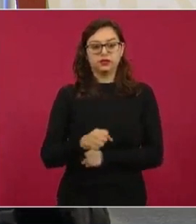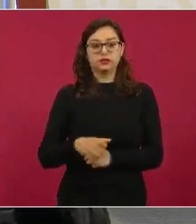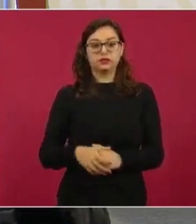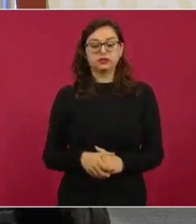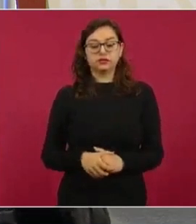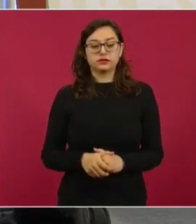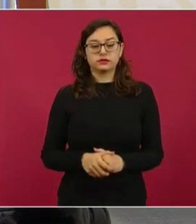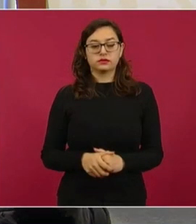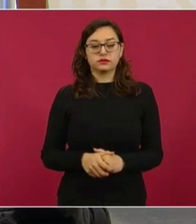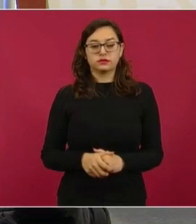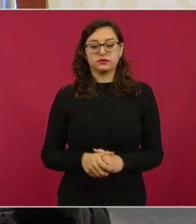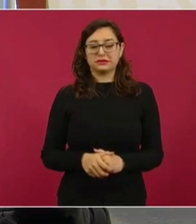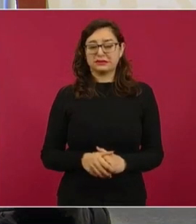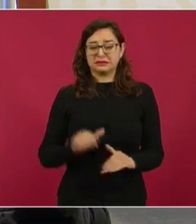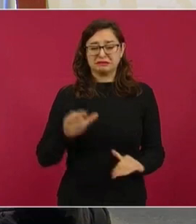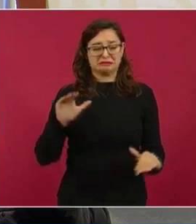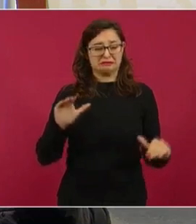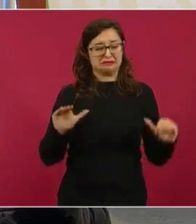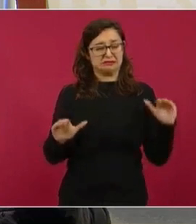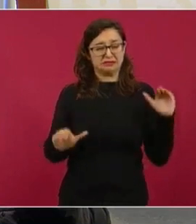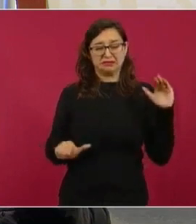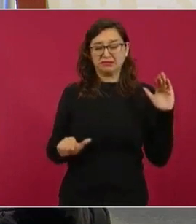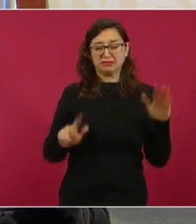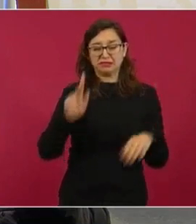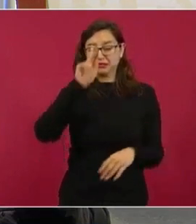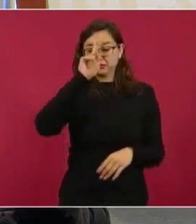Es el de mayor desigualdad.